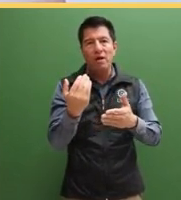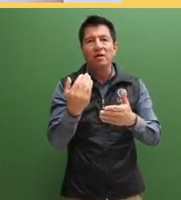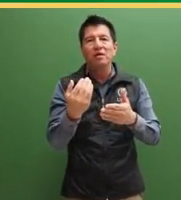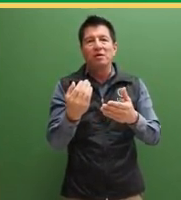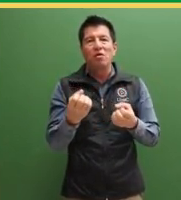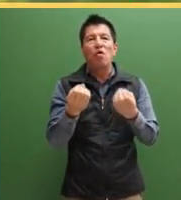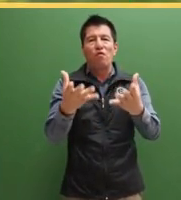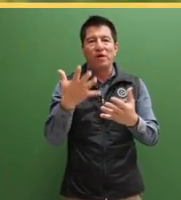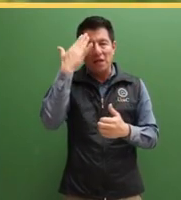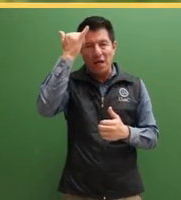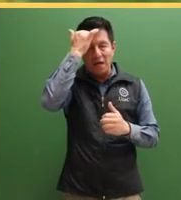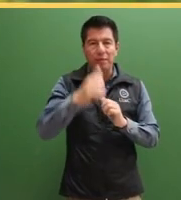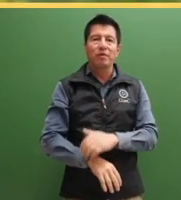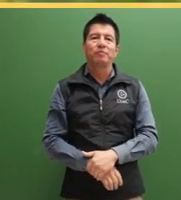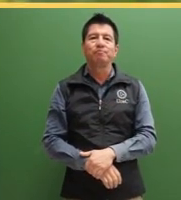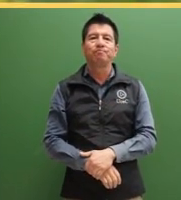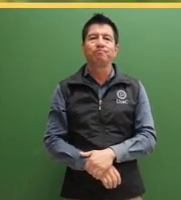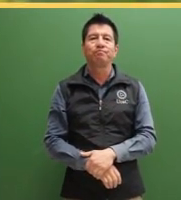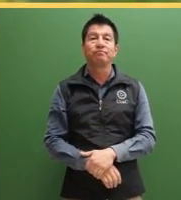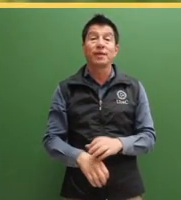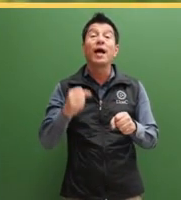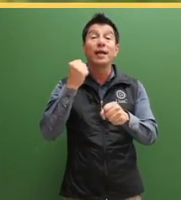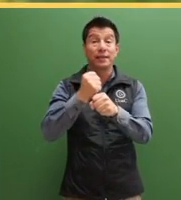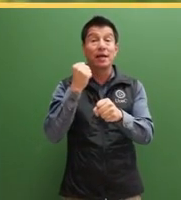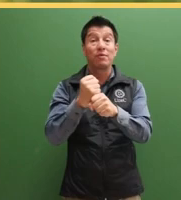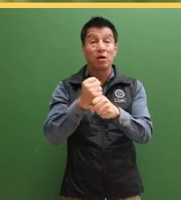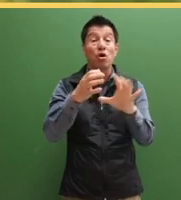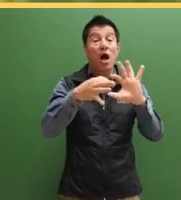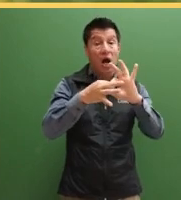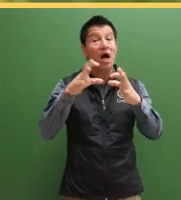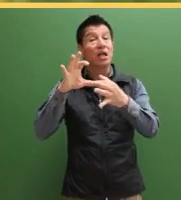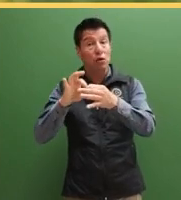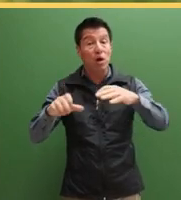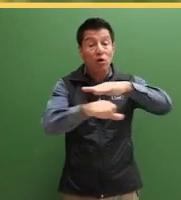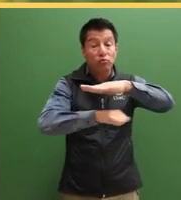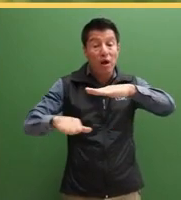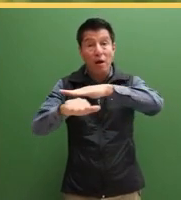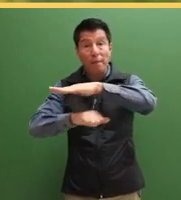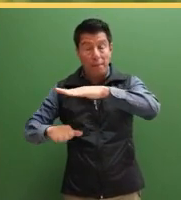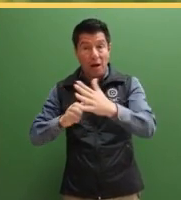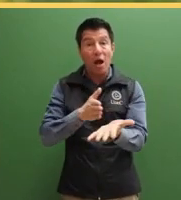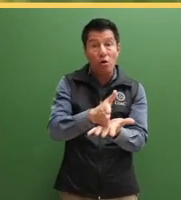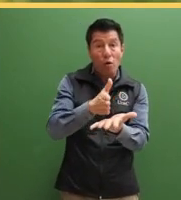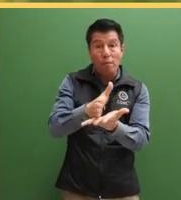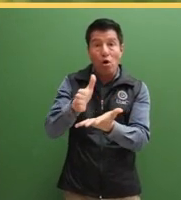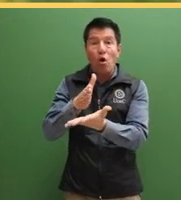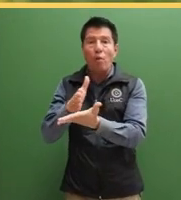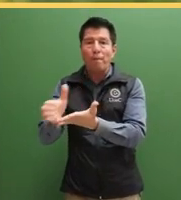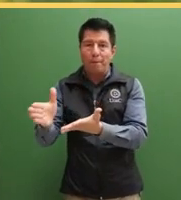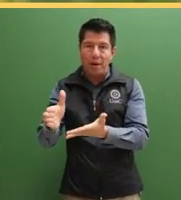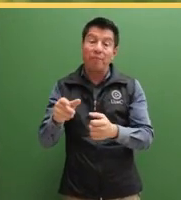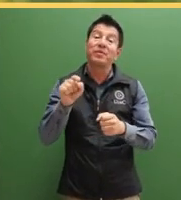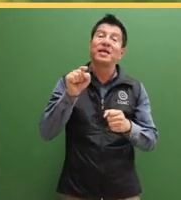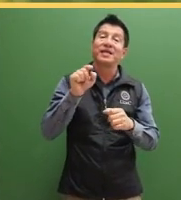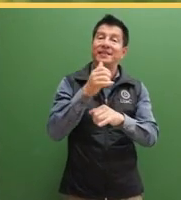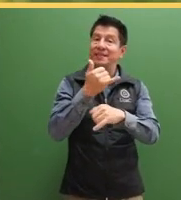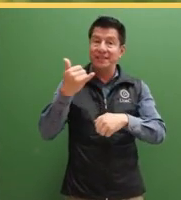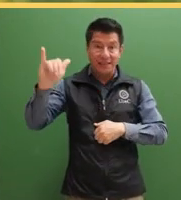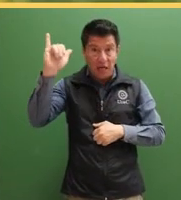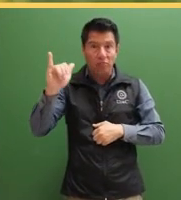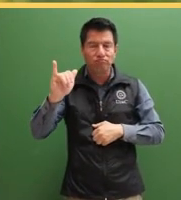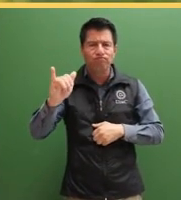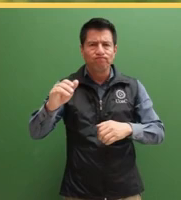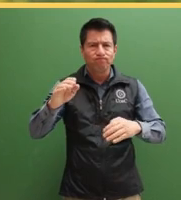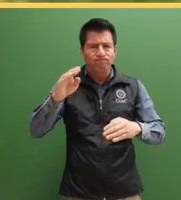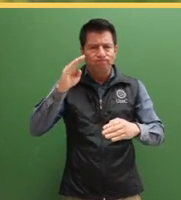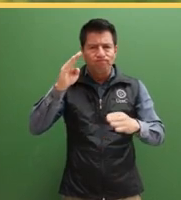en la institución. Producto del trabajo articulado con las dependencias y los programas académicos, se finalizó el seguimiento a los planes